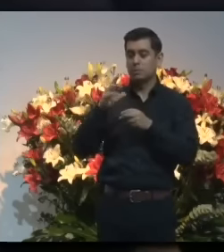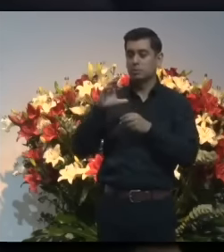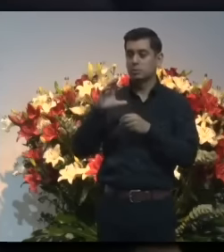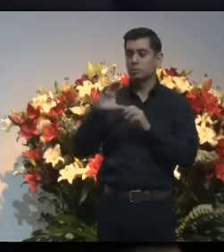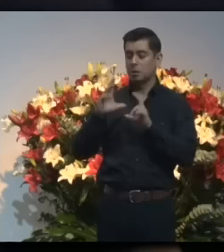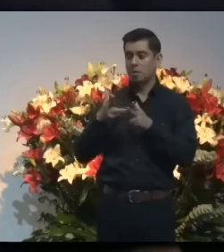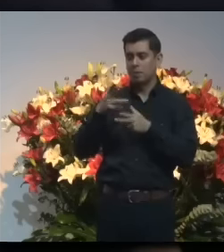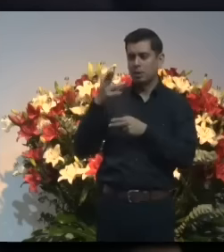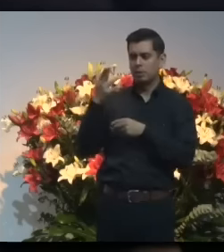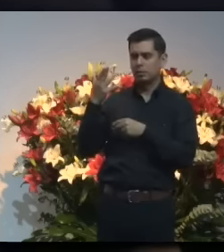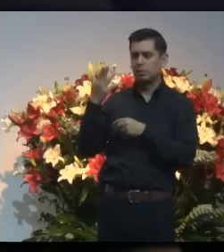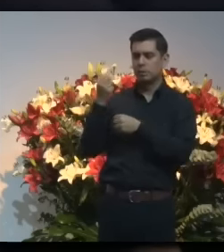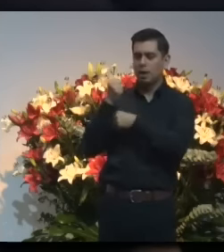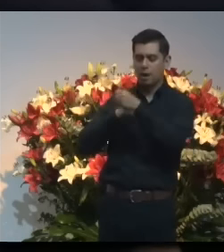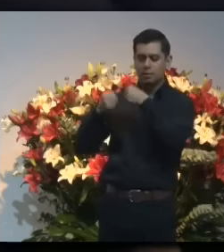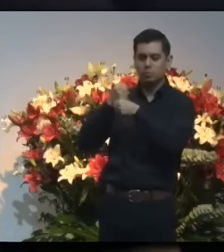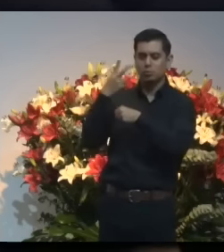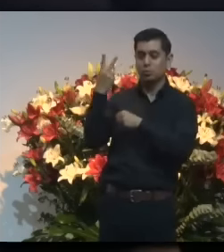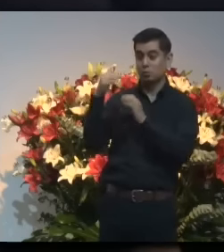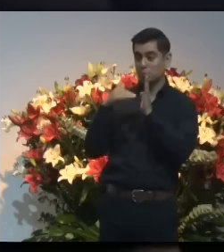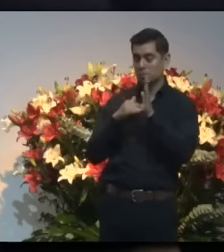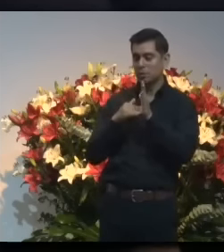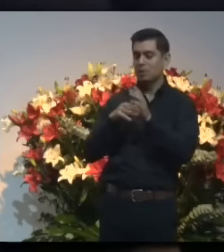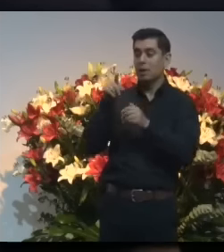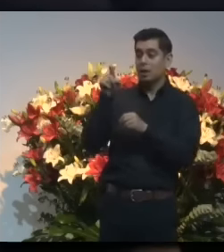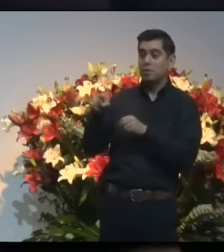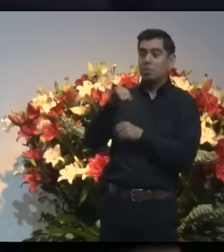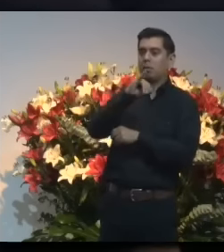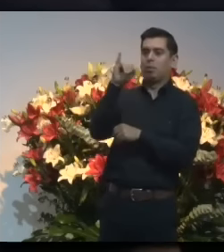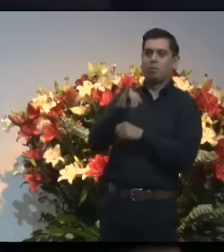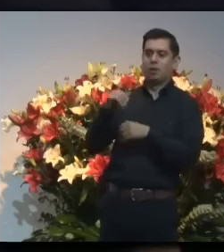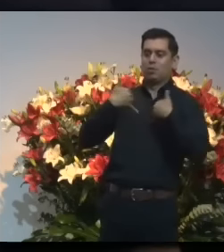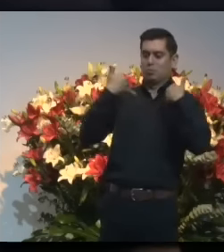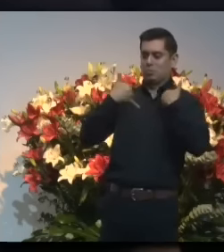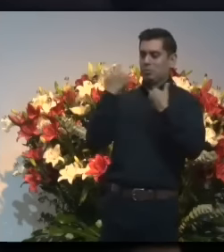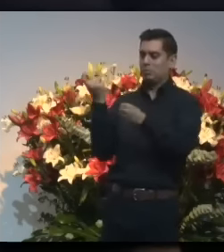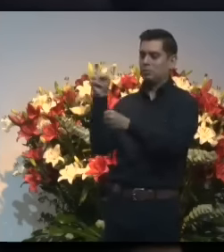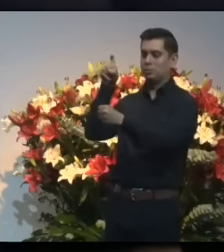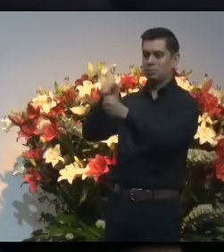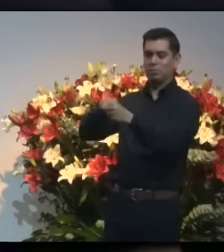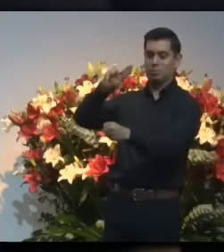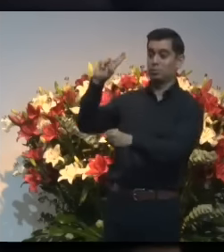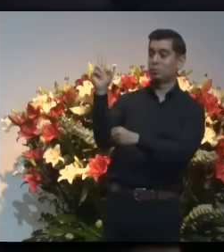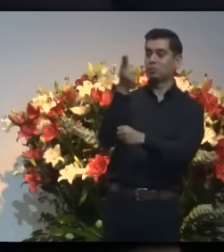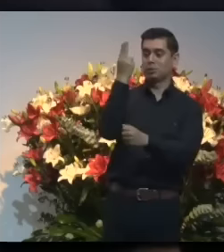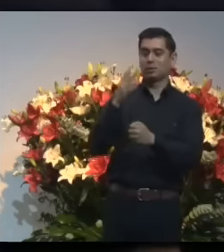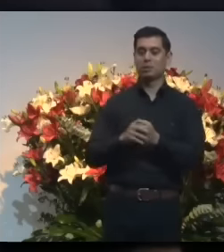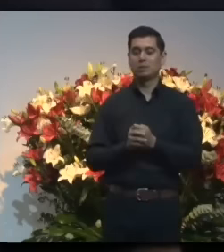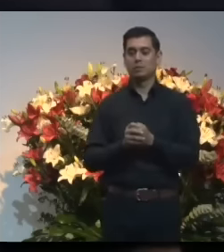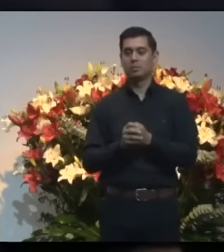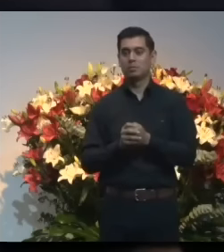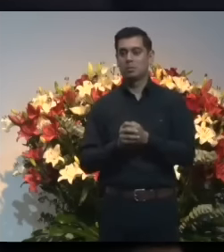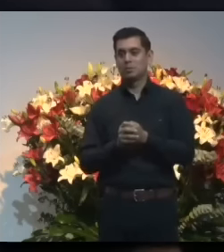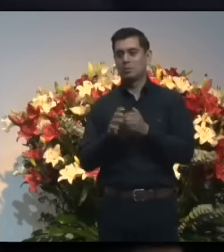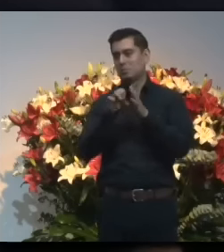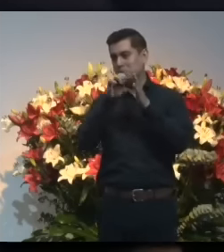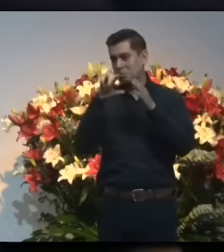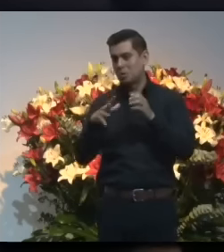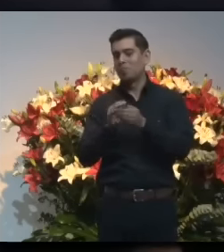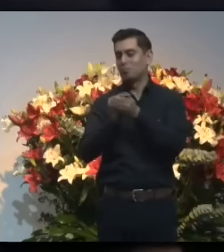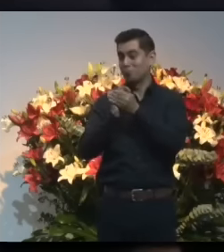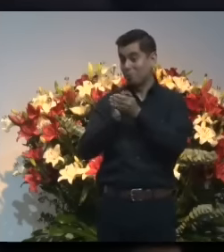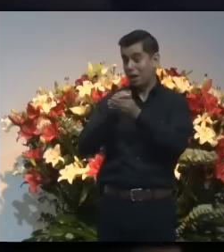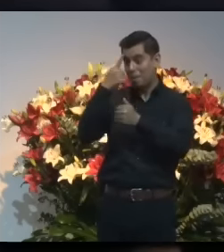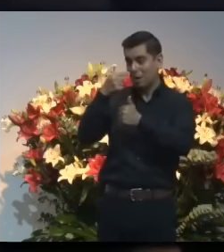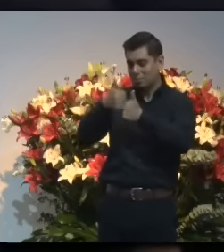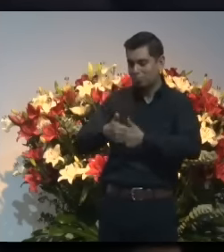de medicina, nunca. Entonces, obviamente, cuando haces un concurso, pues los más iguales son los que entran y los